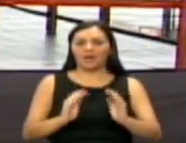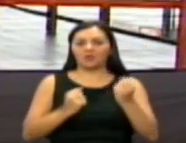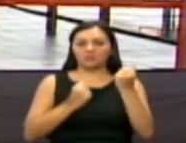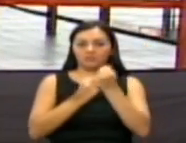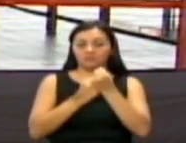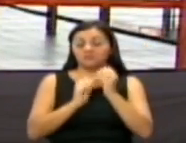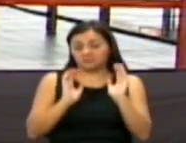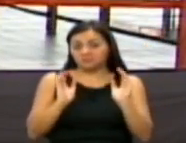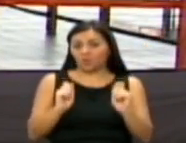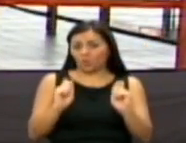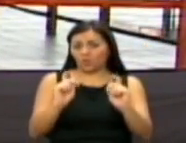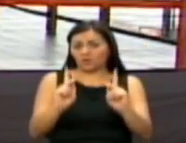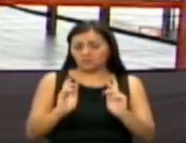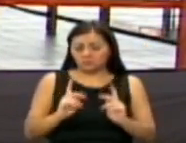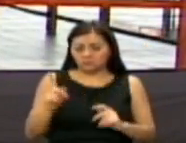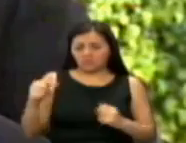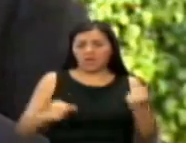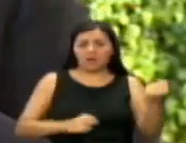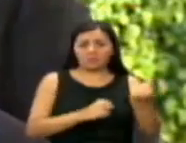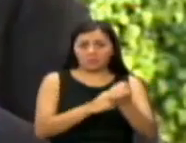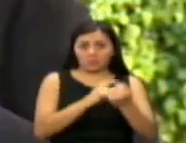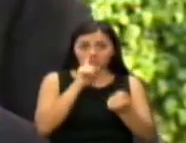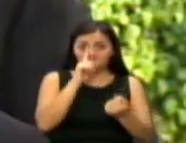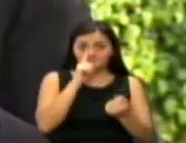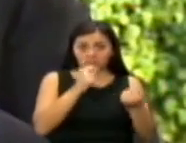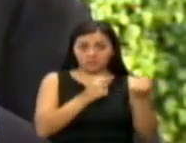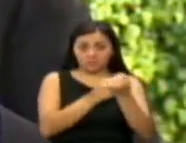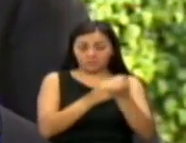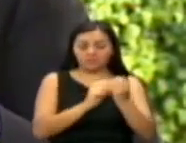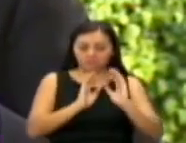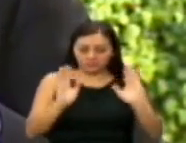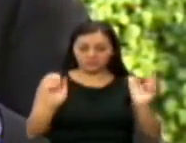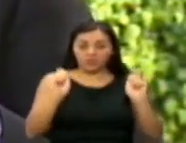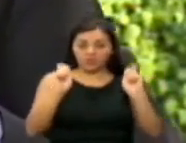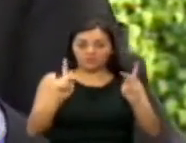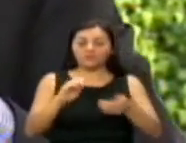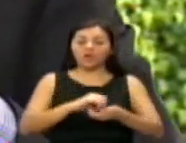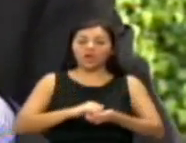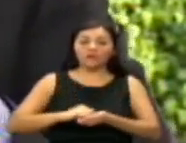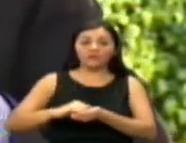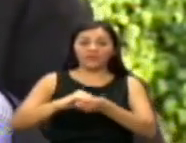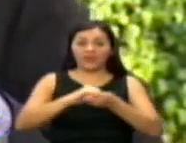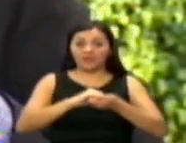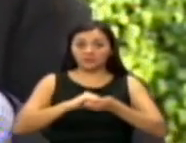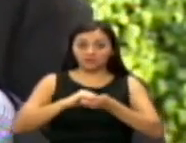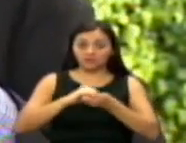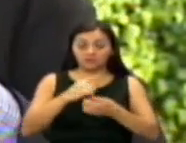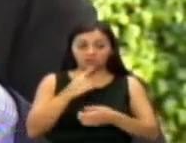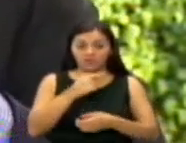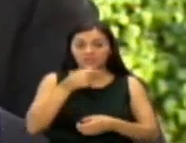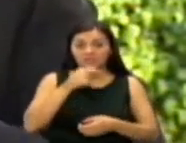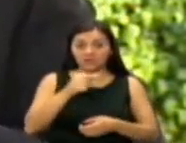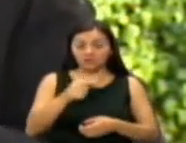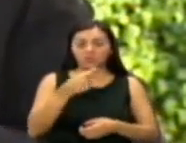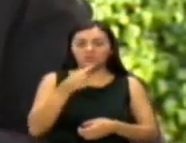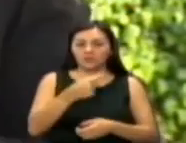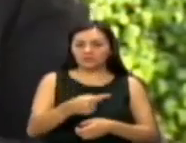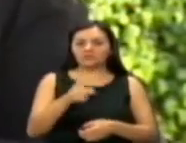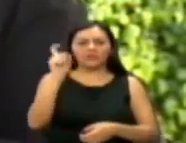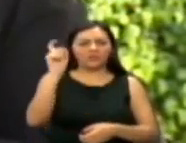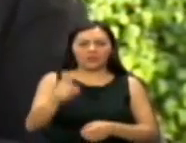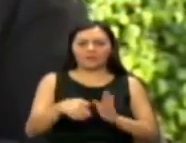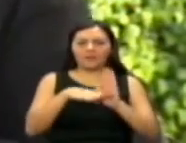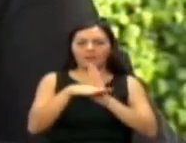apoyan pues la plataforma de lucha, porque en la plataforma de lucha, revisen, de la Ecuarunari, está la nacionalización de los bancos, está la nacionalización de